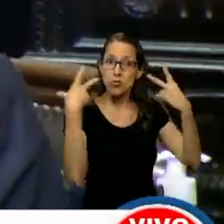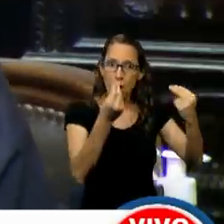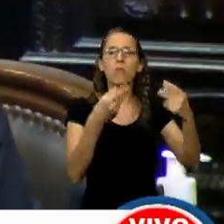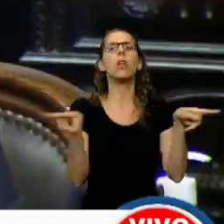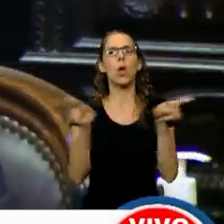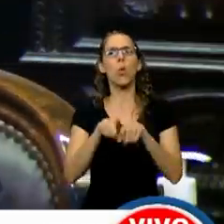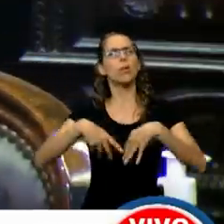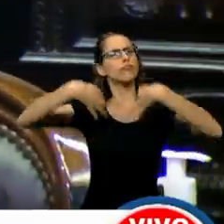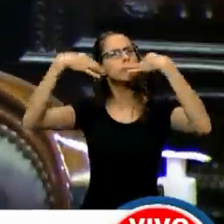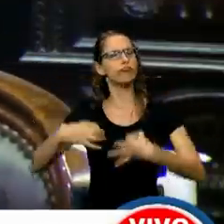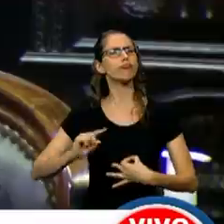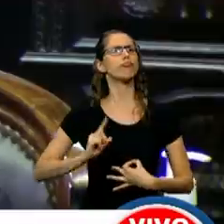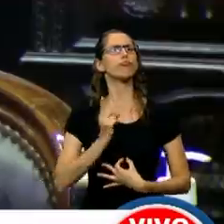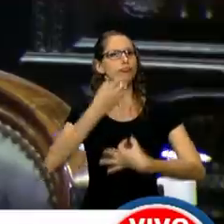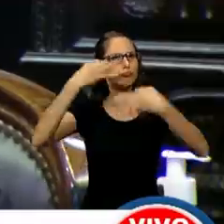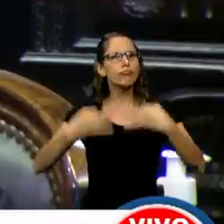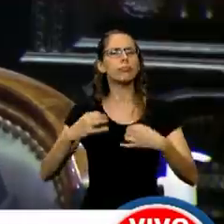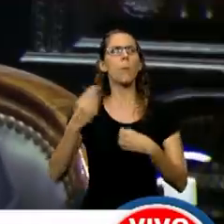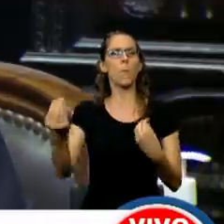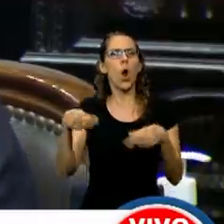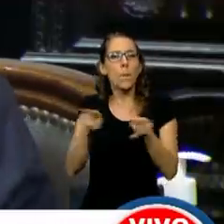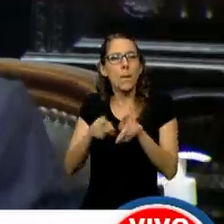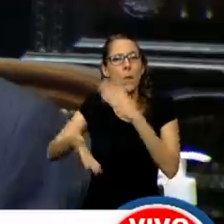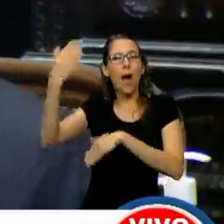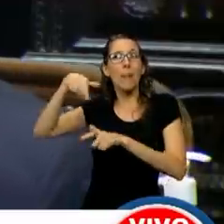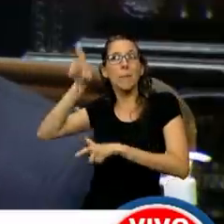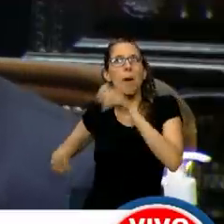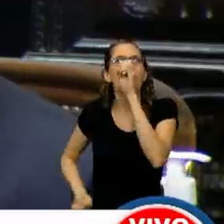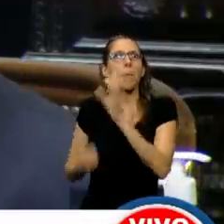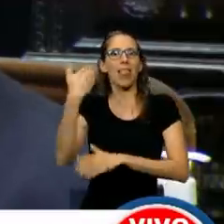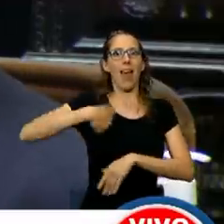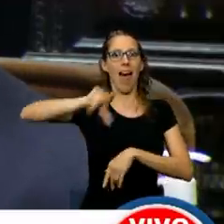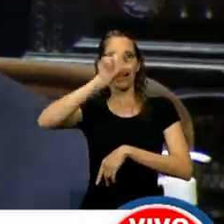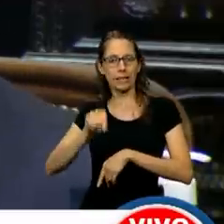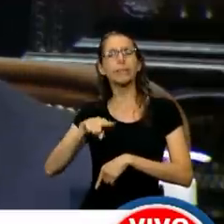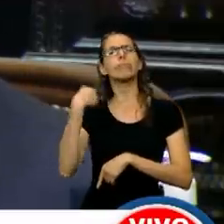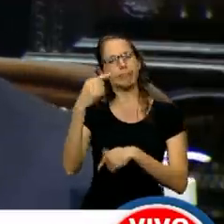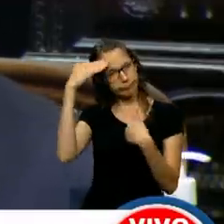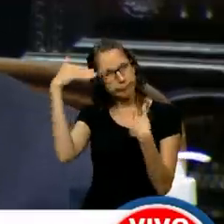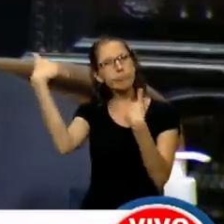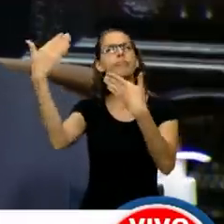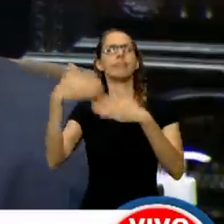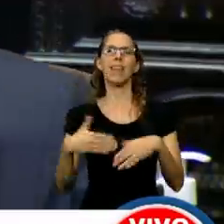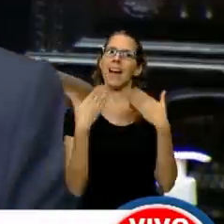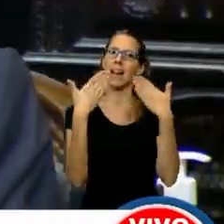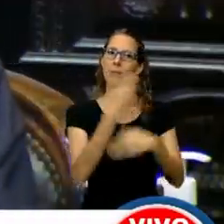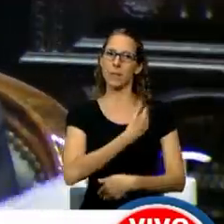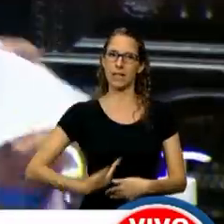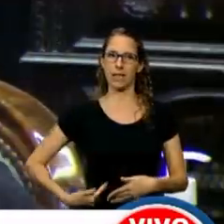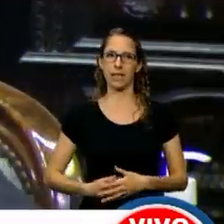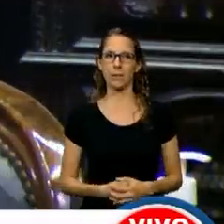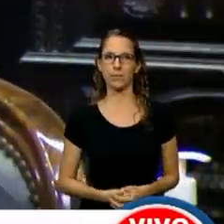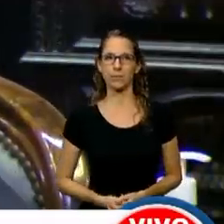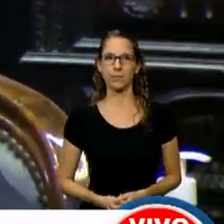la idea de república que tuvieron nuestros padres fundadores cuando concibieron esta nación muchas gracias señor presidente